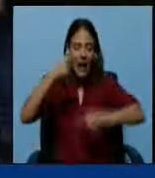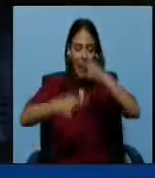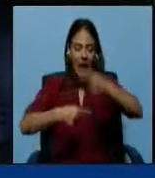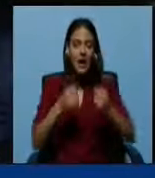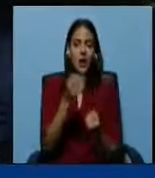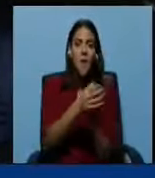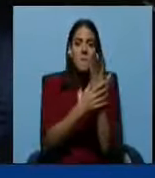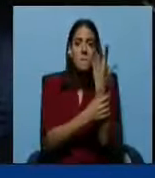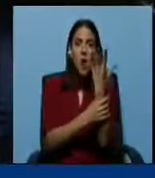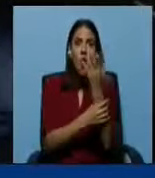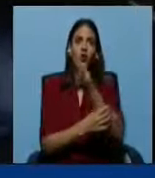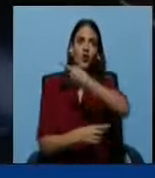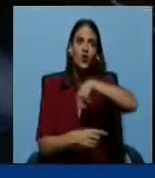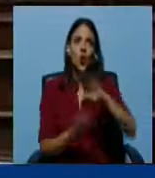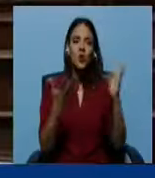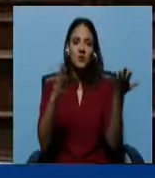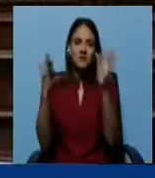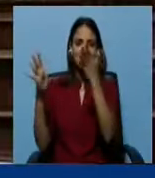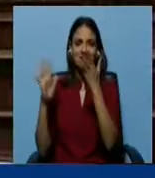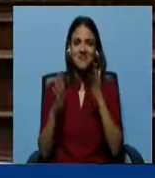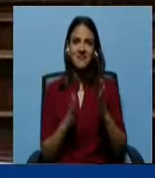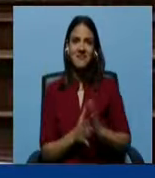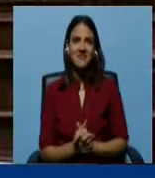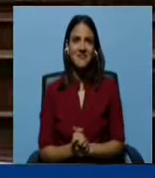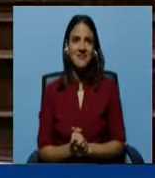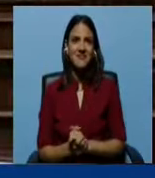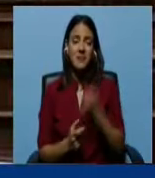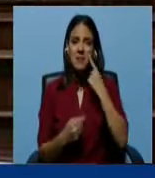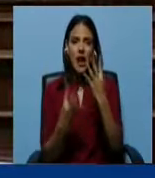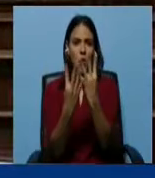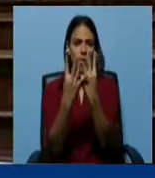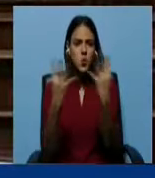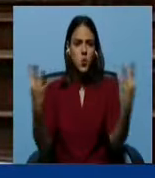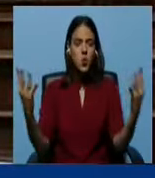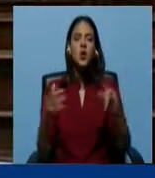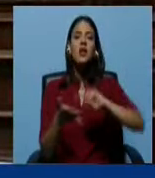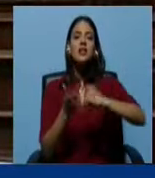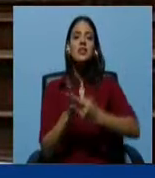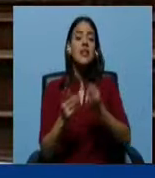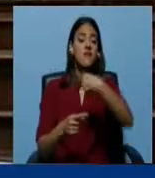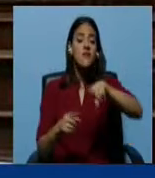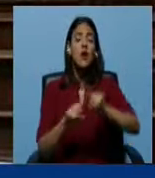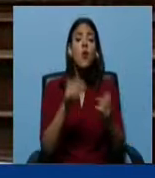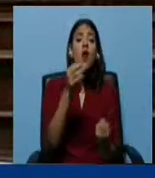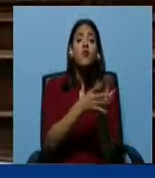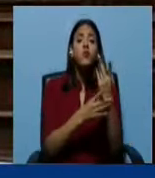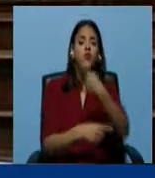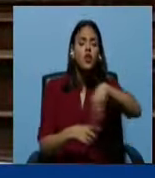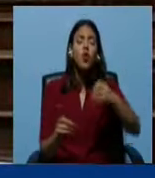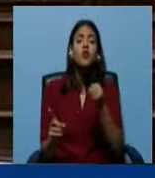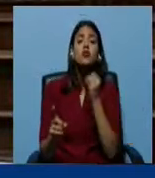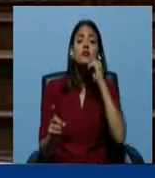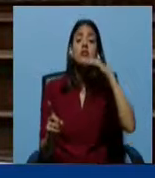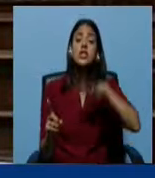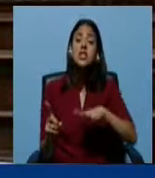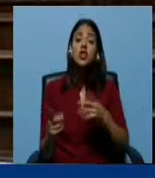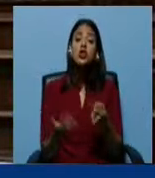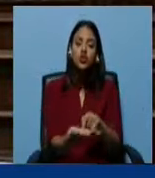Aunque Reyes Reyes es de la generación fundadora, pero ahí está, mire, está la línea histórica. y de ahí, ¡pum!, se